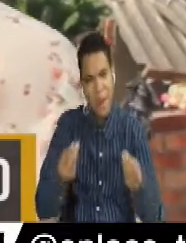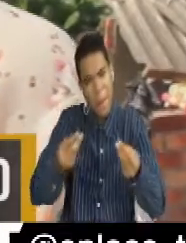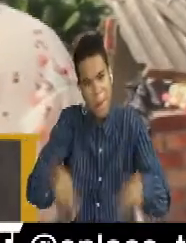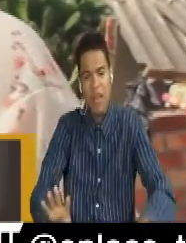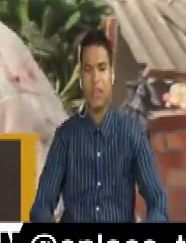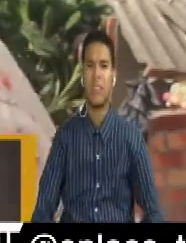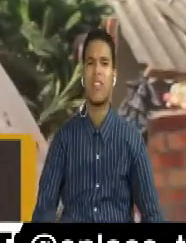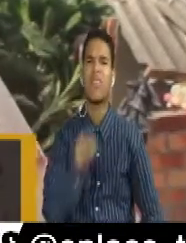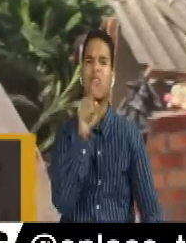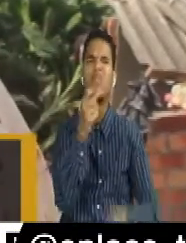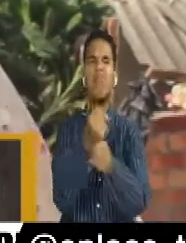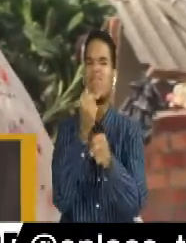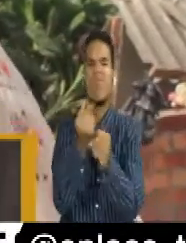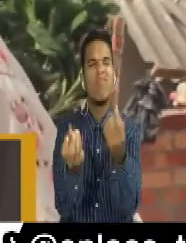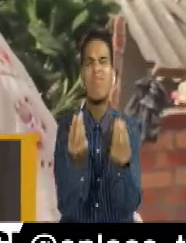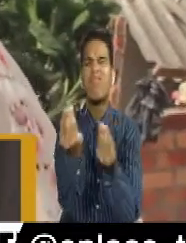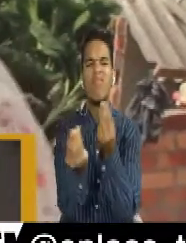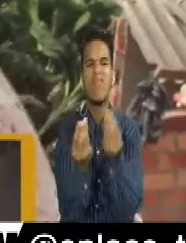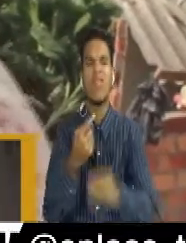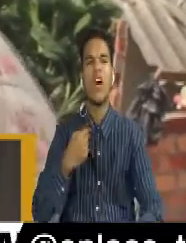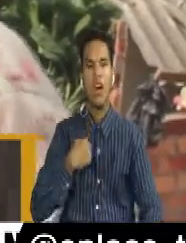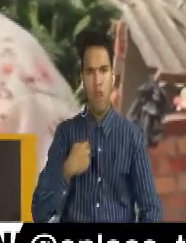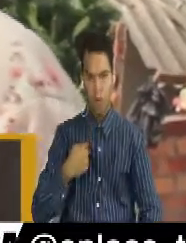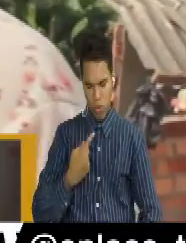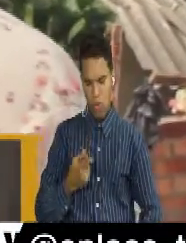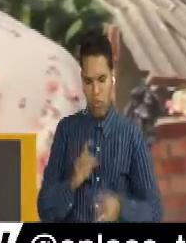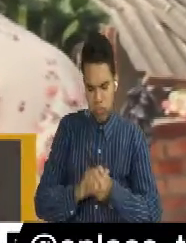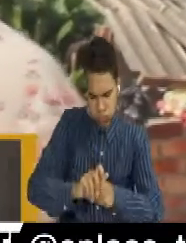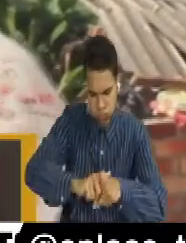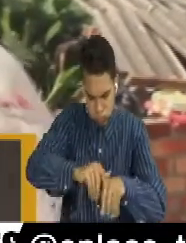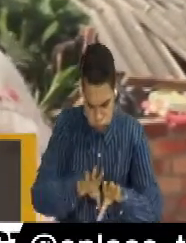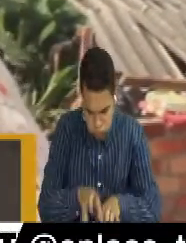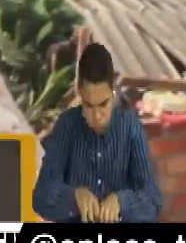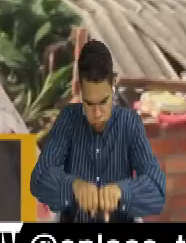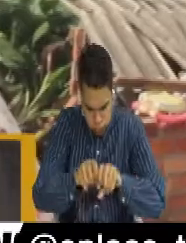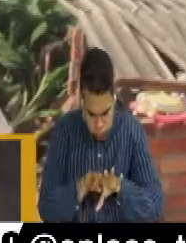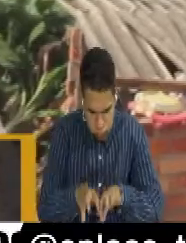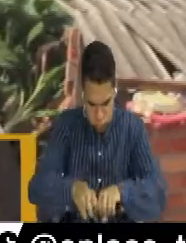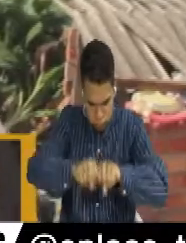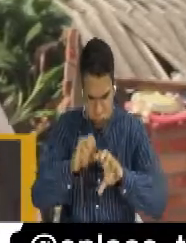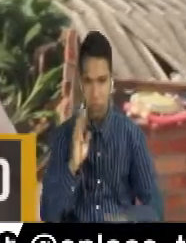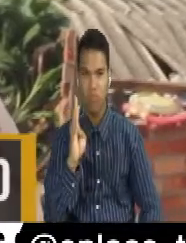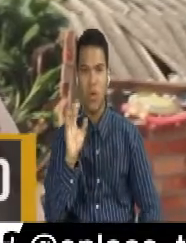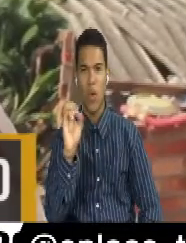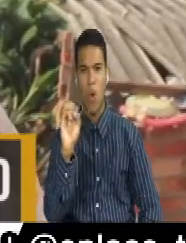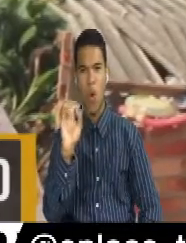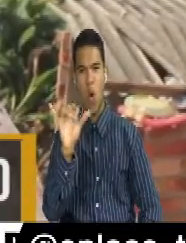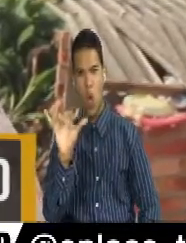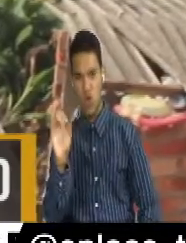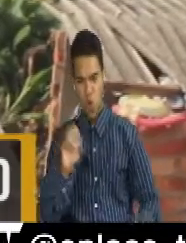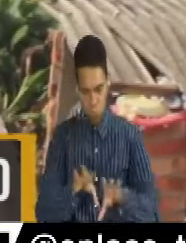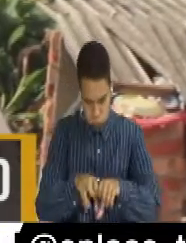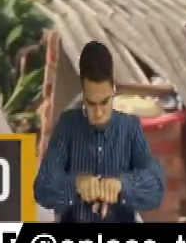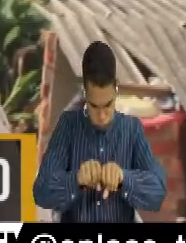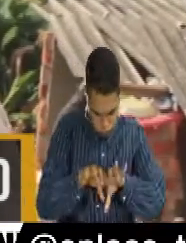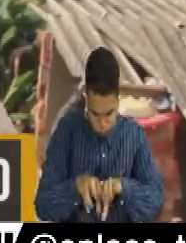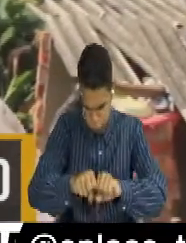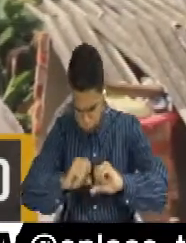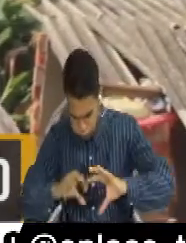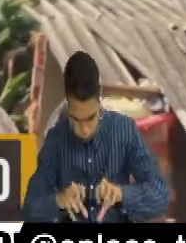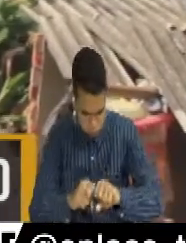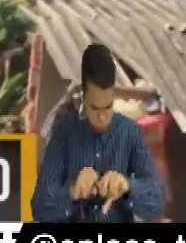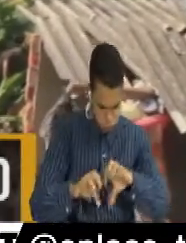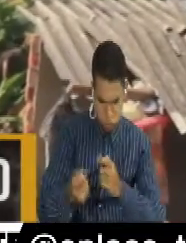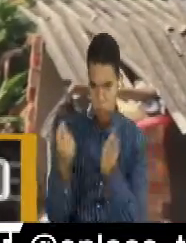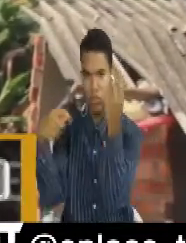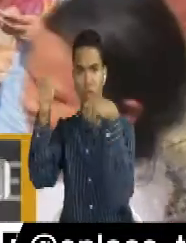con él? Yo hacía bollo limpio, bollo de mazorca y eso, de esa venta. Con eso era que yo me mantenía y pagaba los recibos